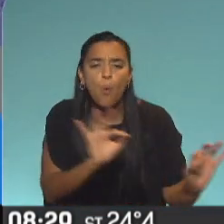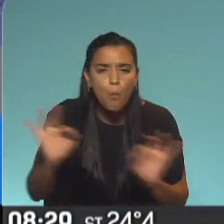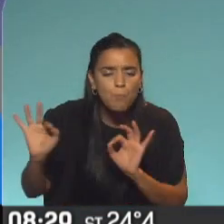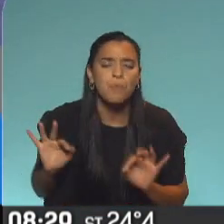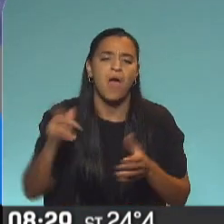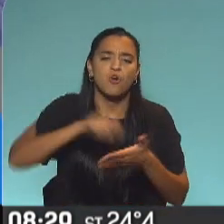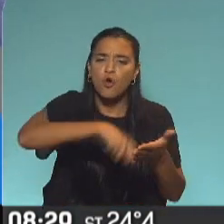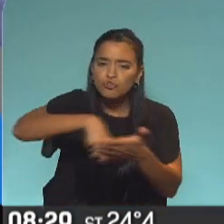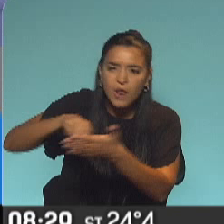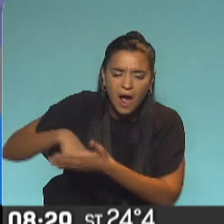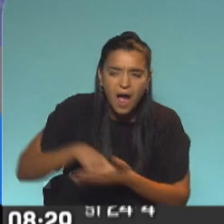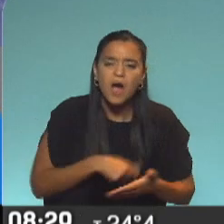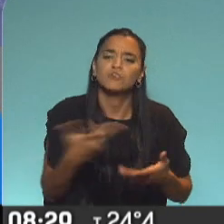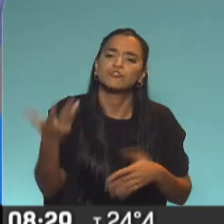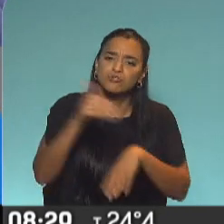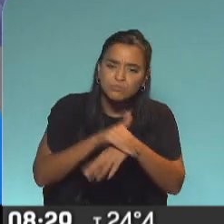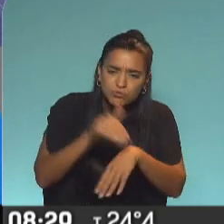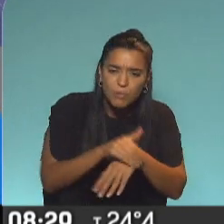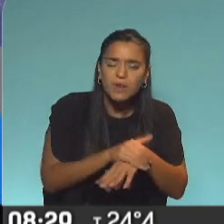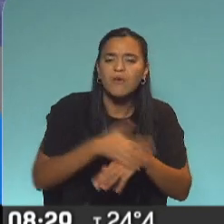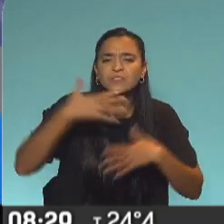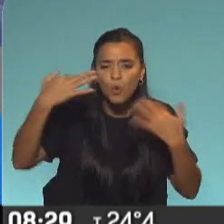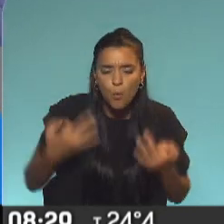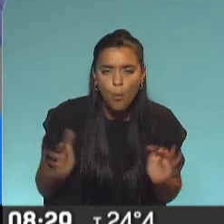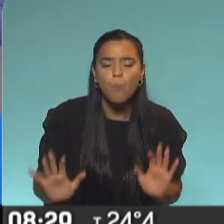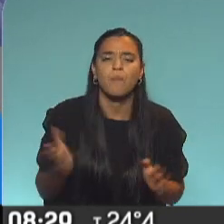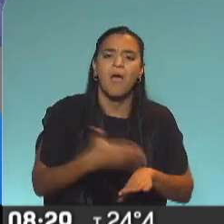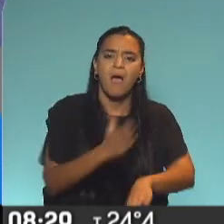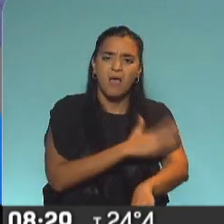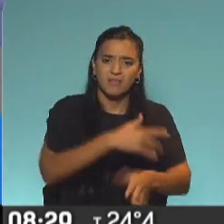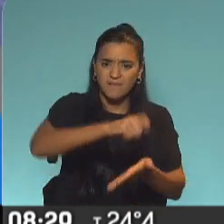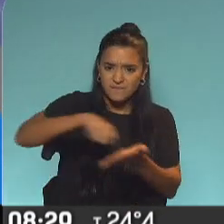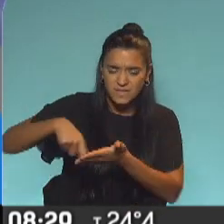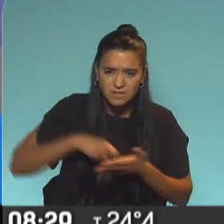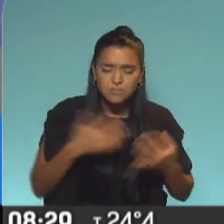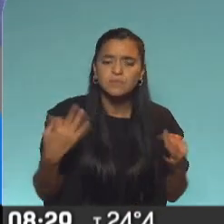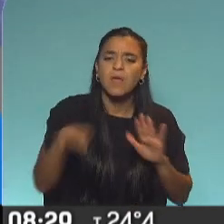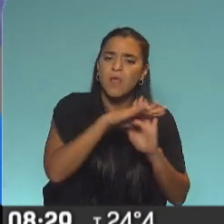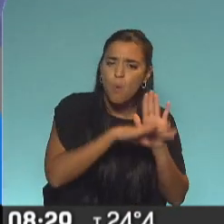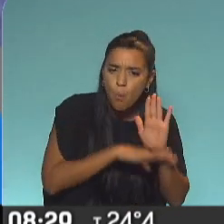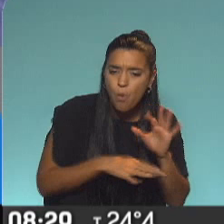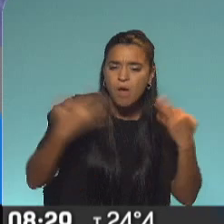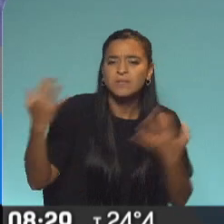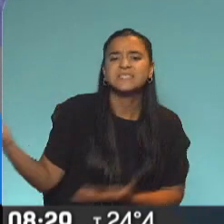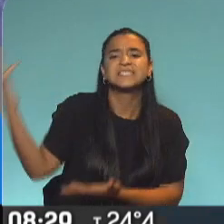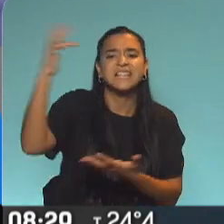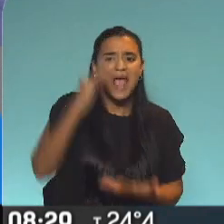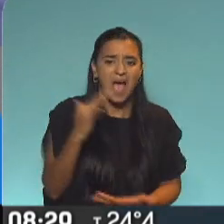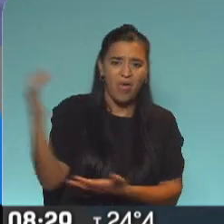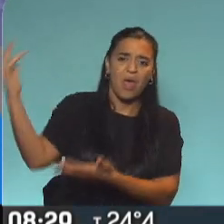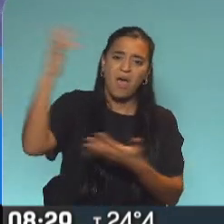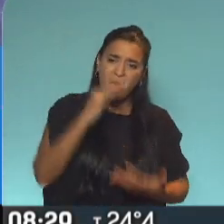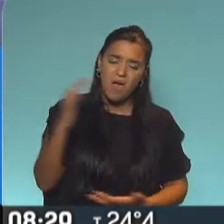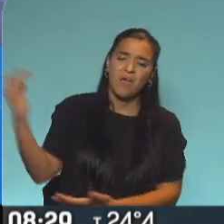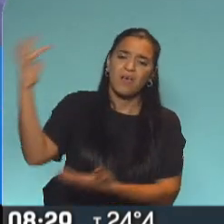los contratos, los compromisos que se habían firmado, que se regularice la llegada de las vacunas. Y